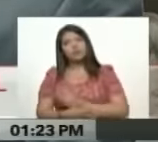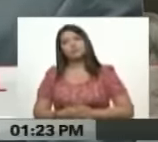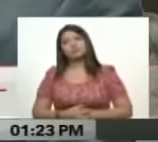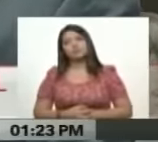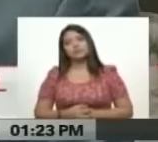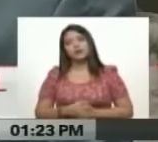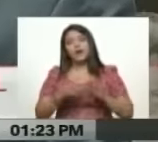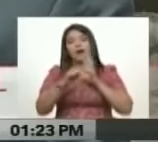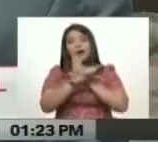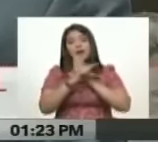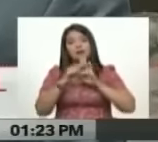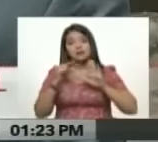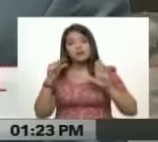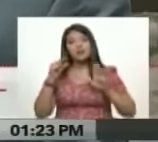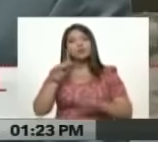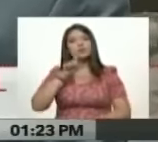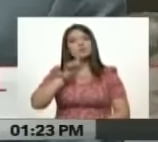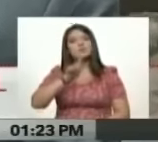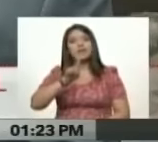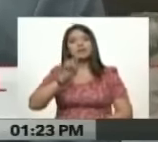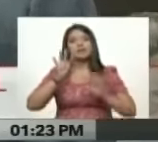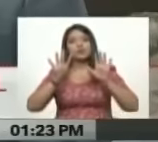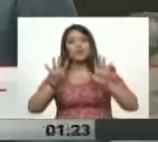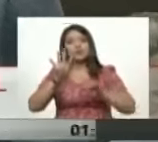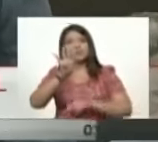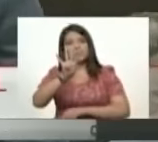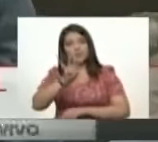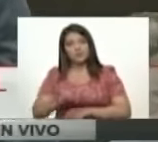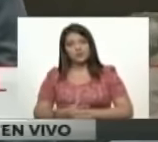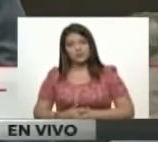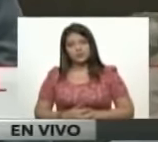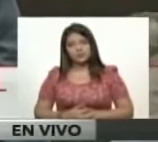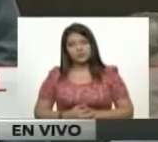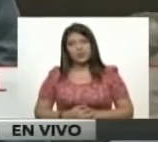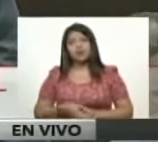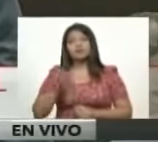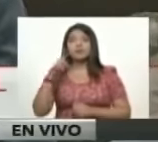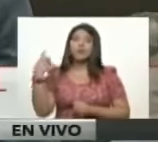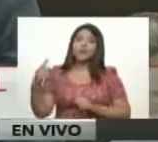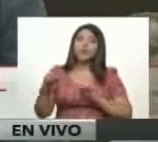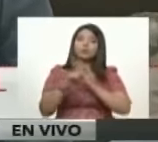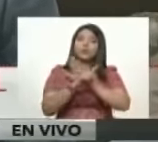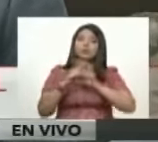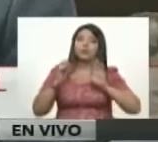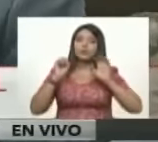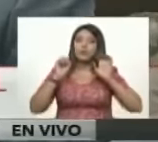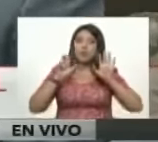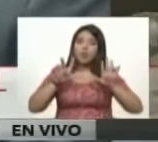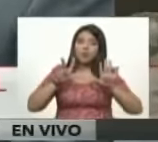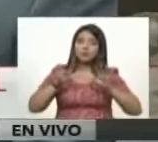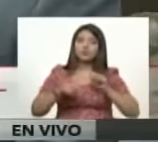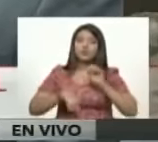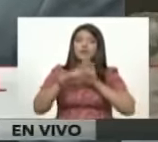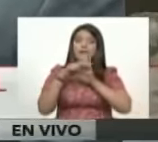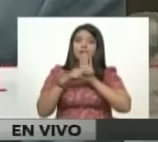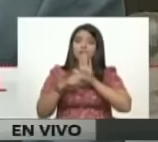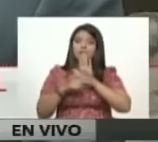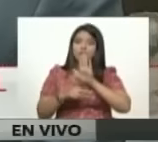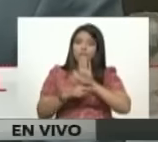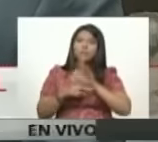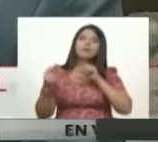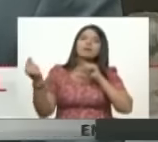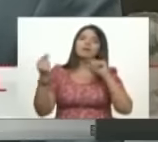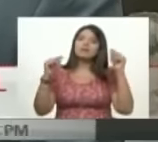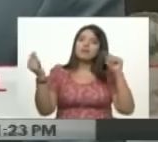su artículo 194 y al artículo 8 del reglamento interno